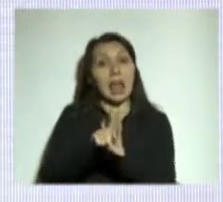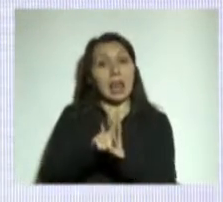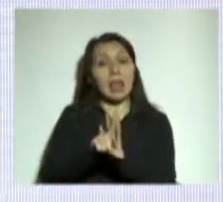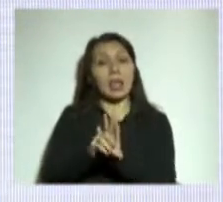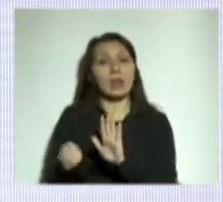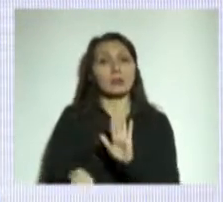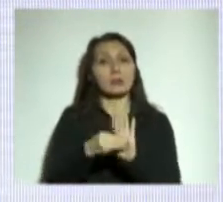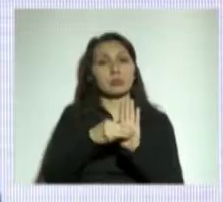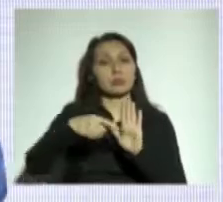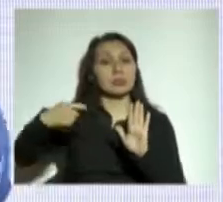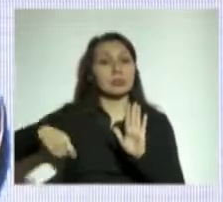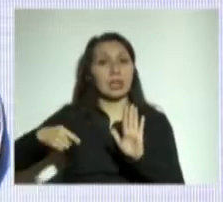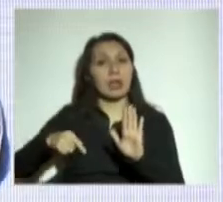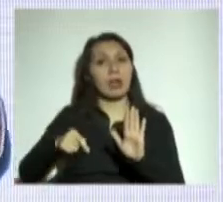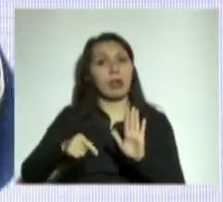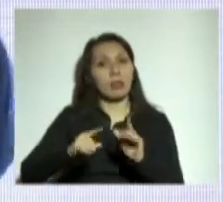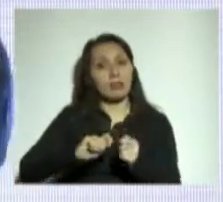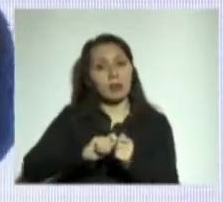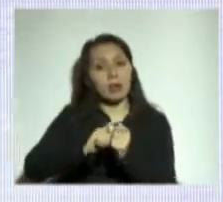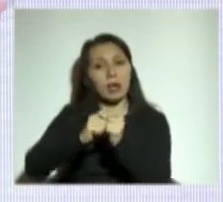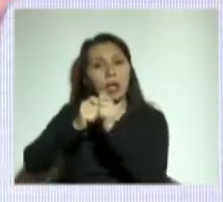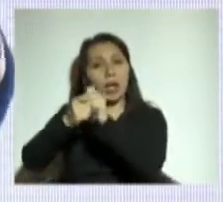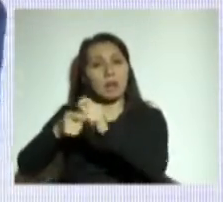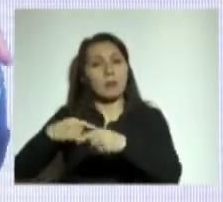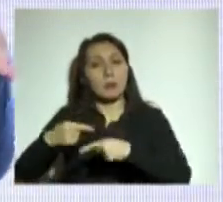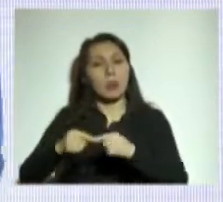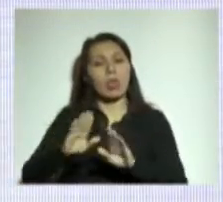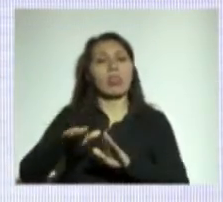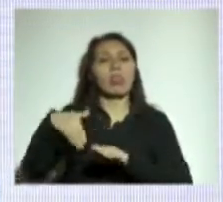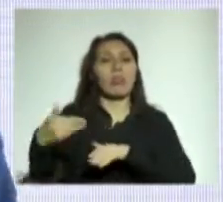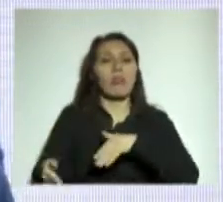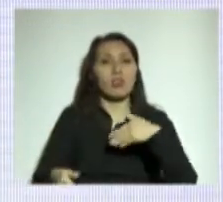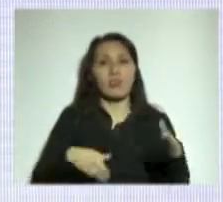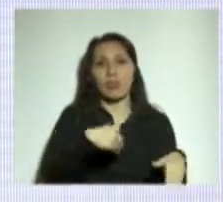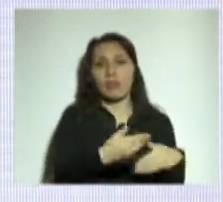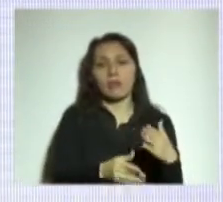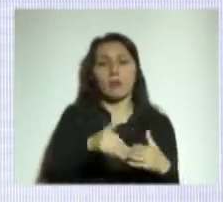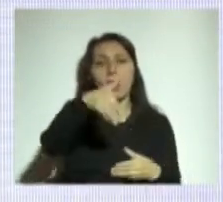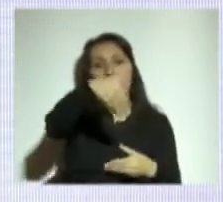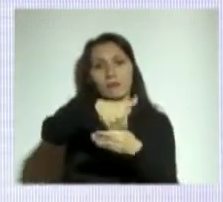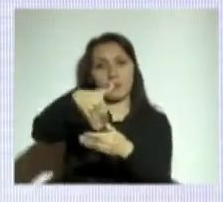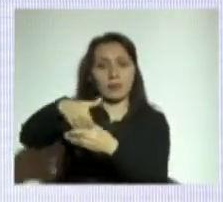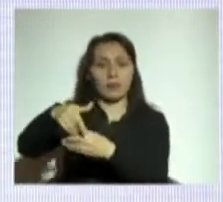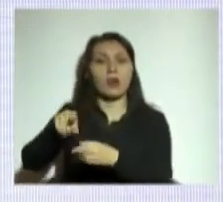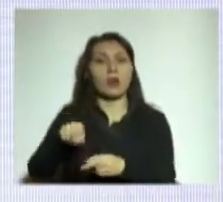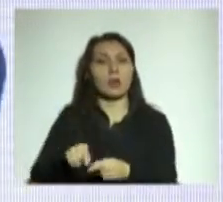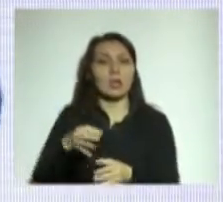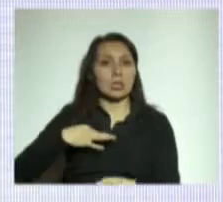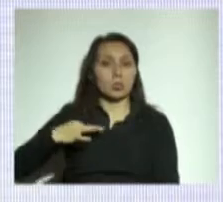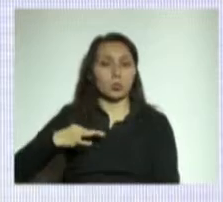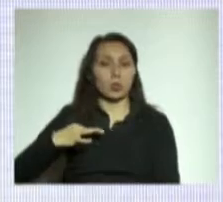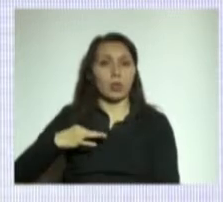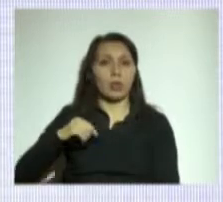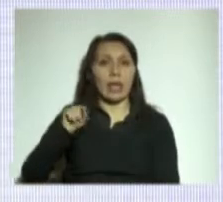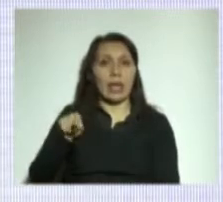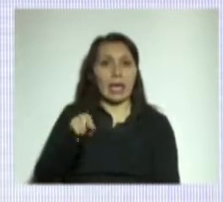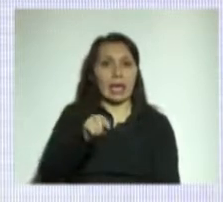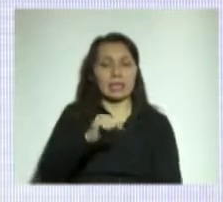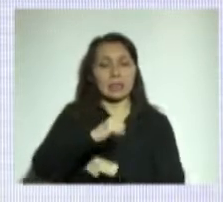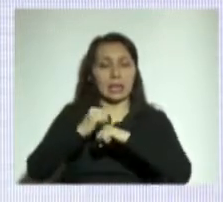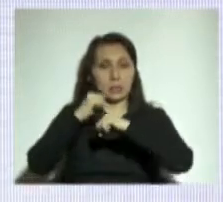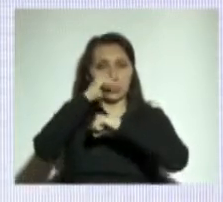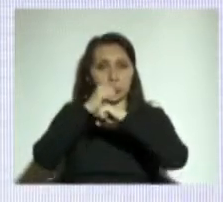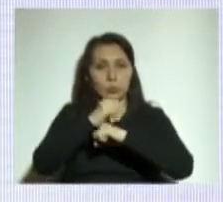metido en el Senado se va a convertir en un proceso de devolución a través de unas elecciones de los ciudadanos a esas